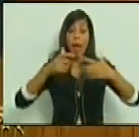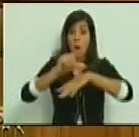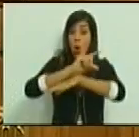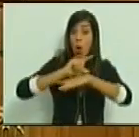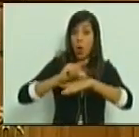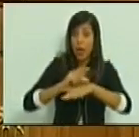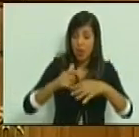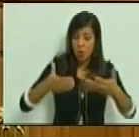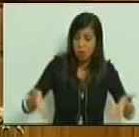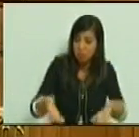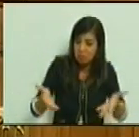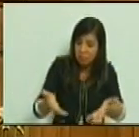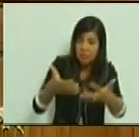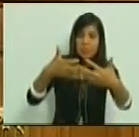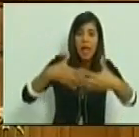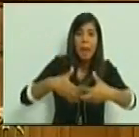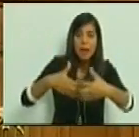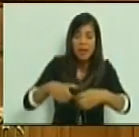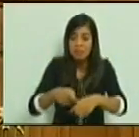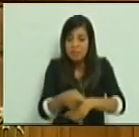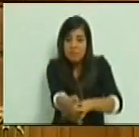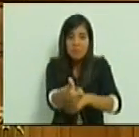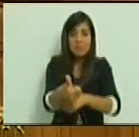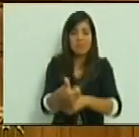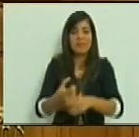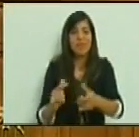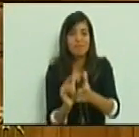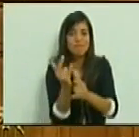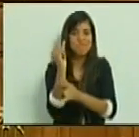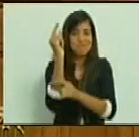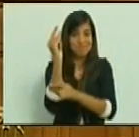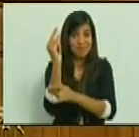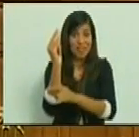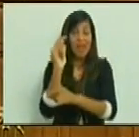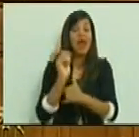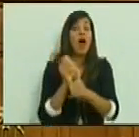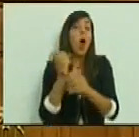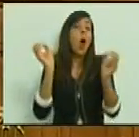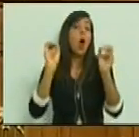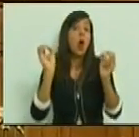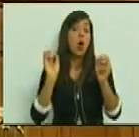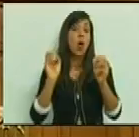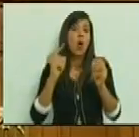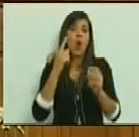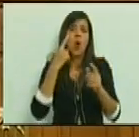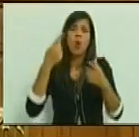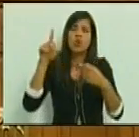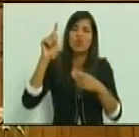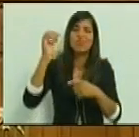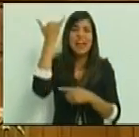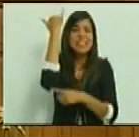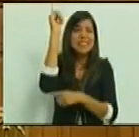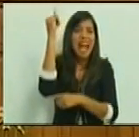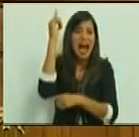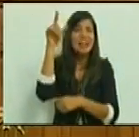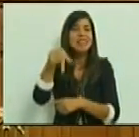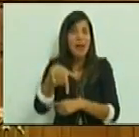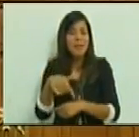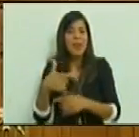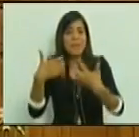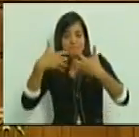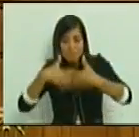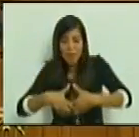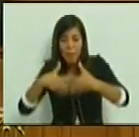están produciendo sus semillas, tal como han venido haciendo los compañeros del CIEPE, por ejemplo, en Yaracuy, que han venido